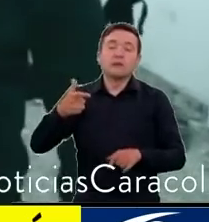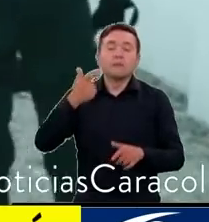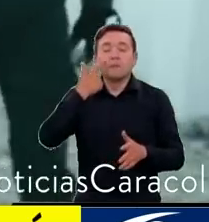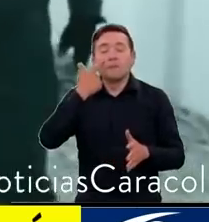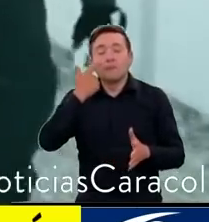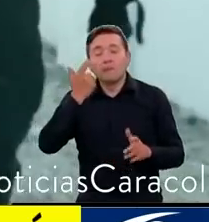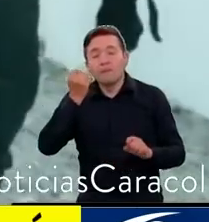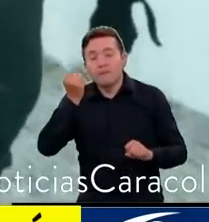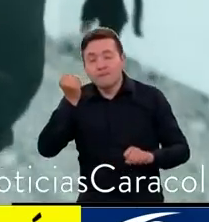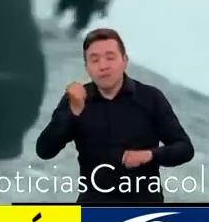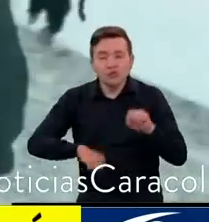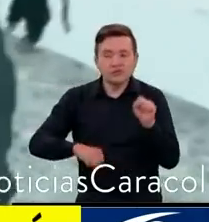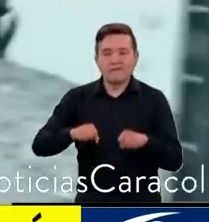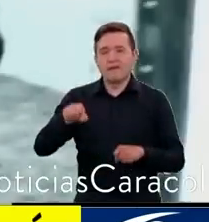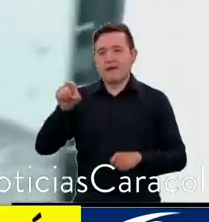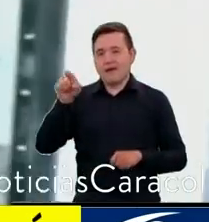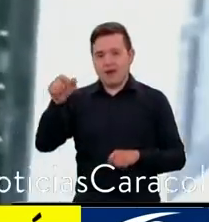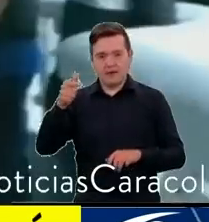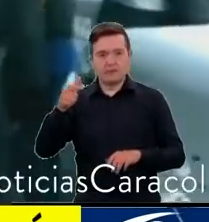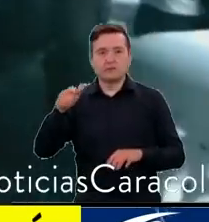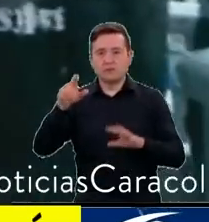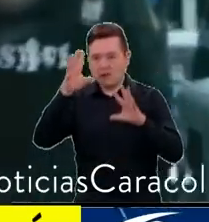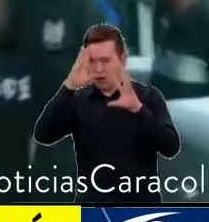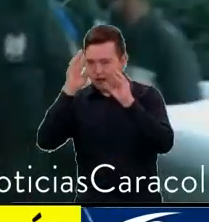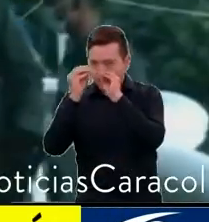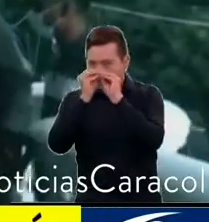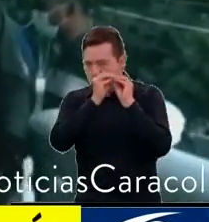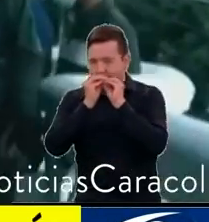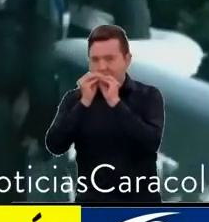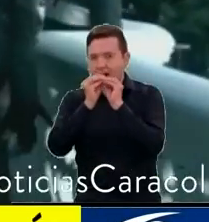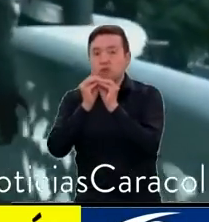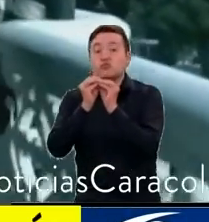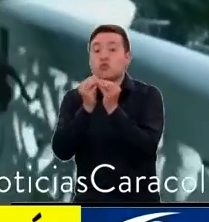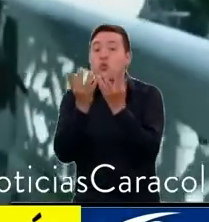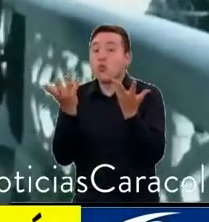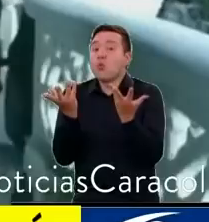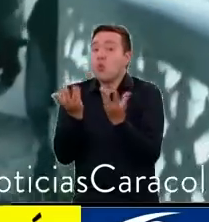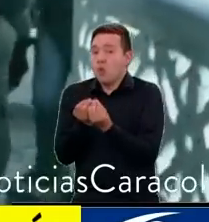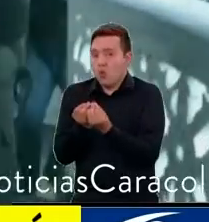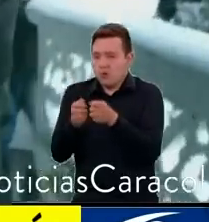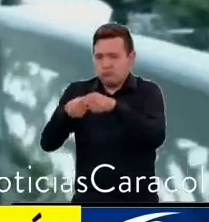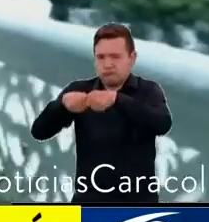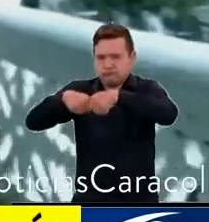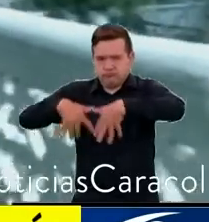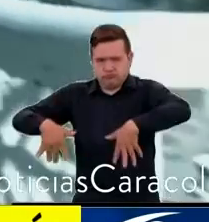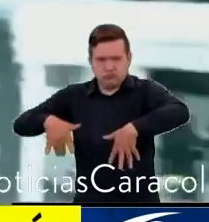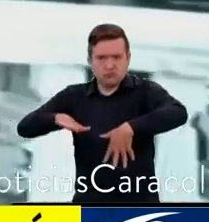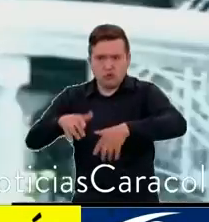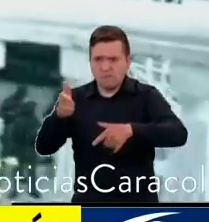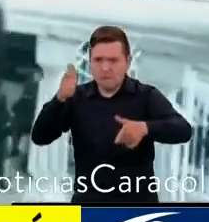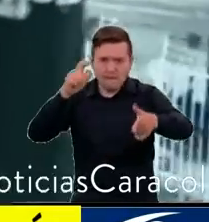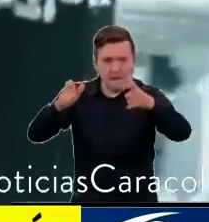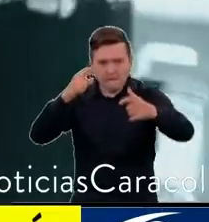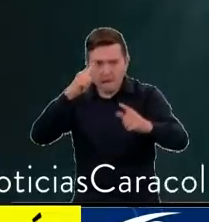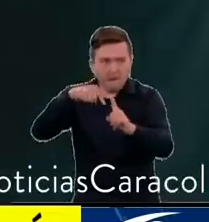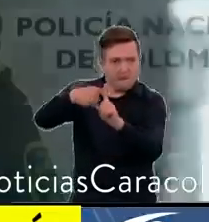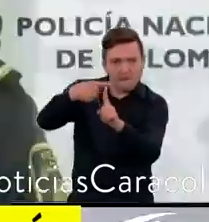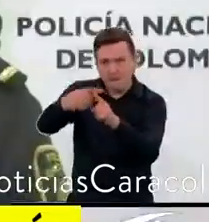de ser el sicario y el coordinador de una estructura criminal ubicada en esta parte de la ciudad.